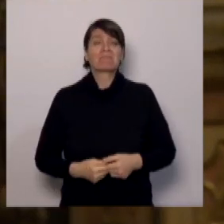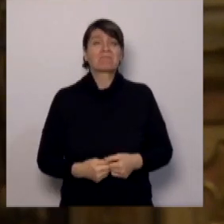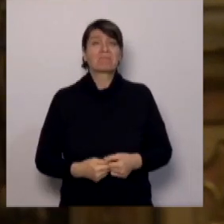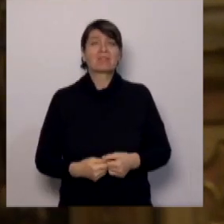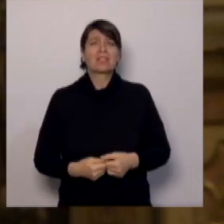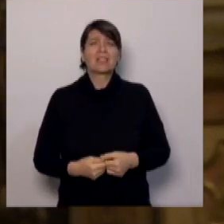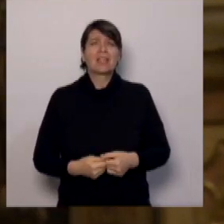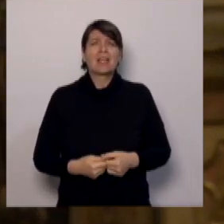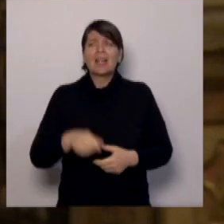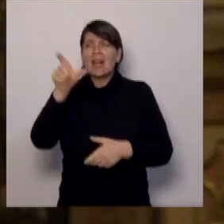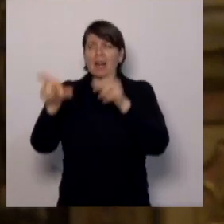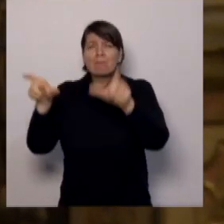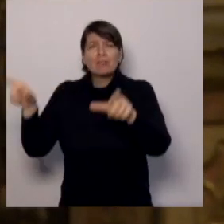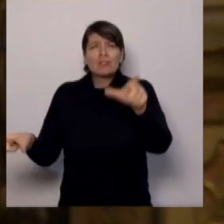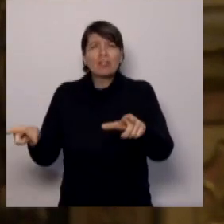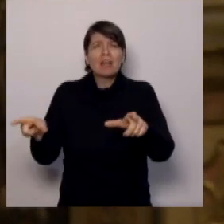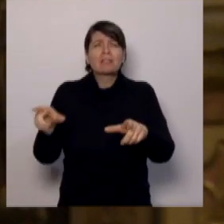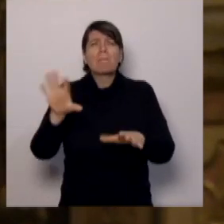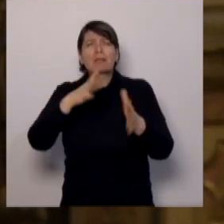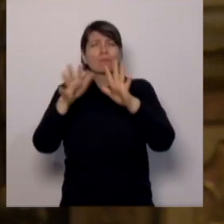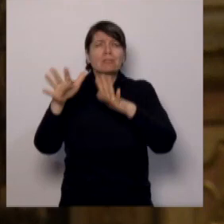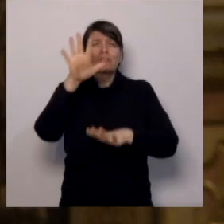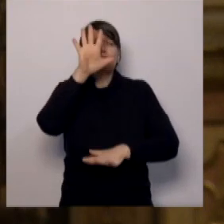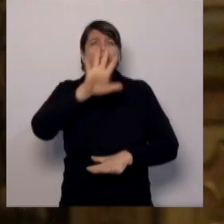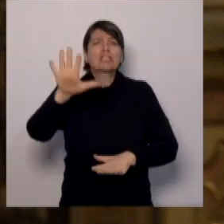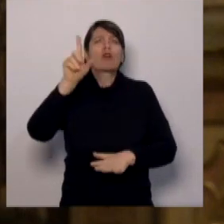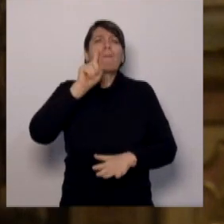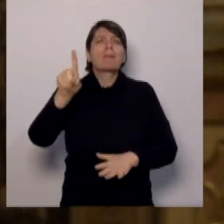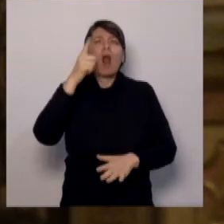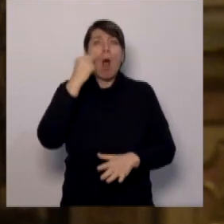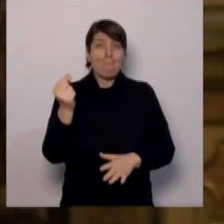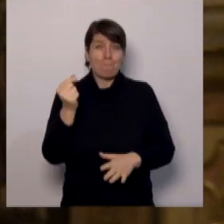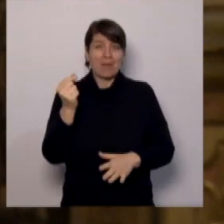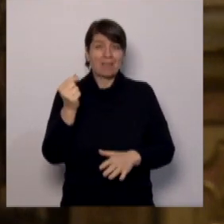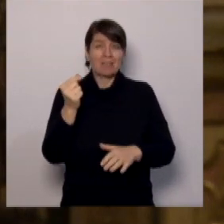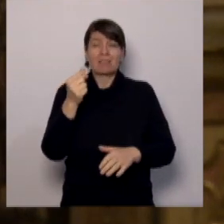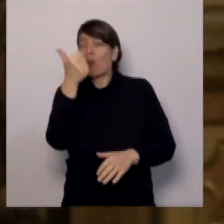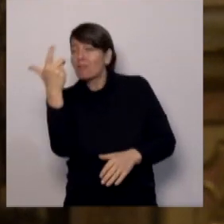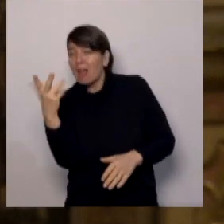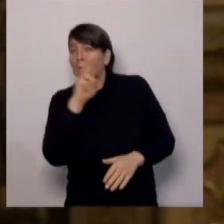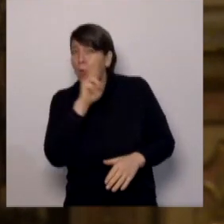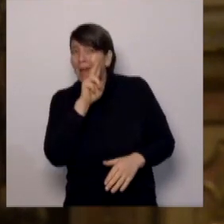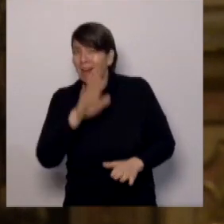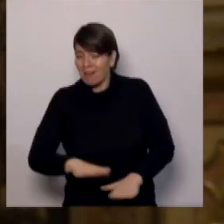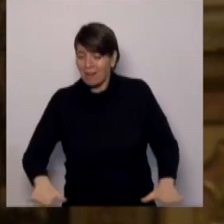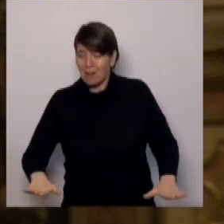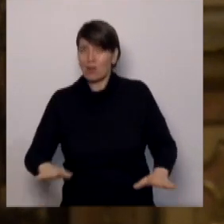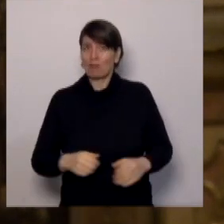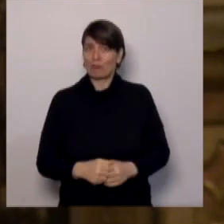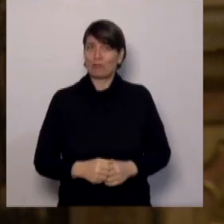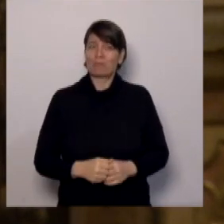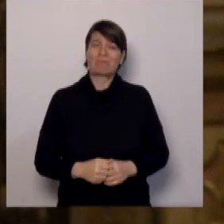12 canastas. Los que comieron fueron unos 5.000 hombres, sin contar